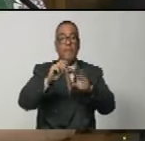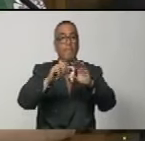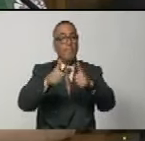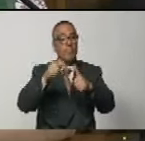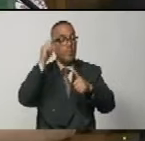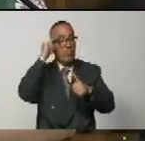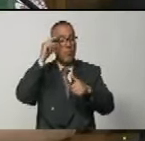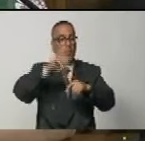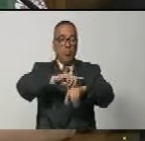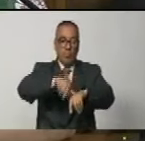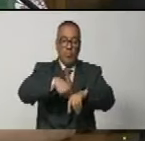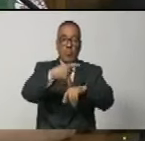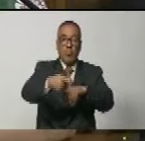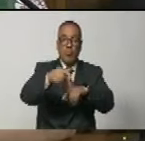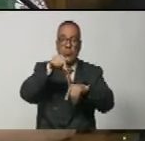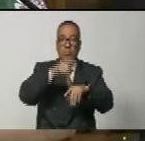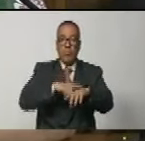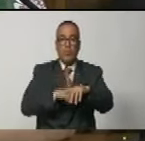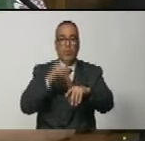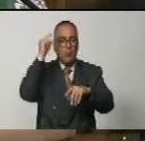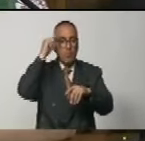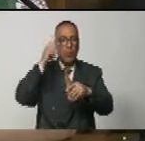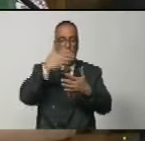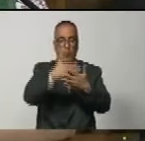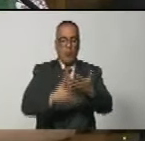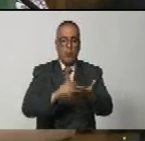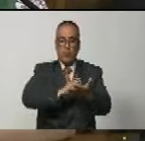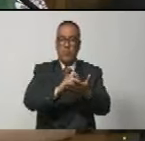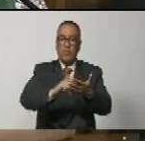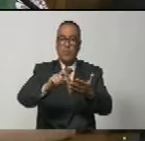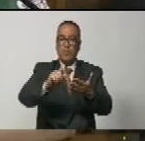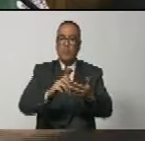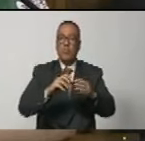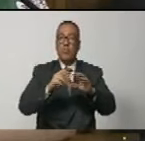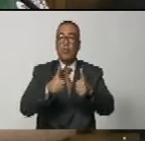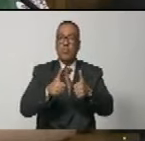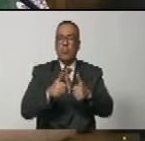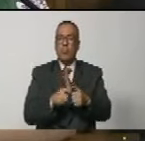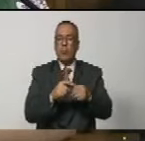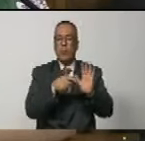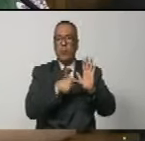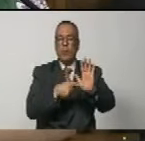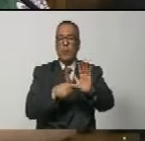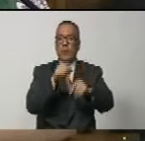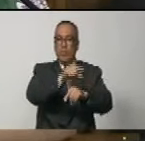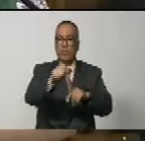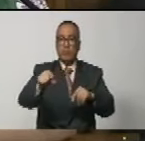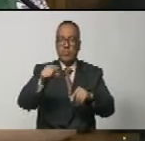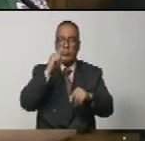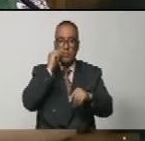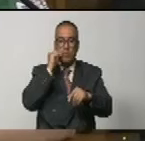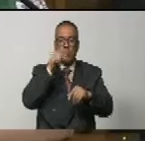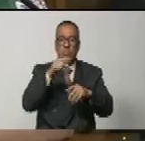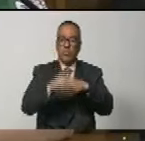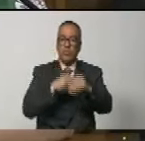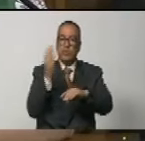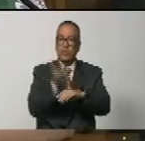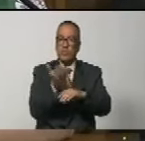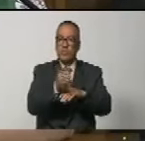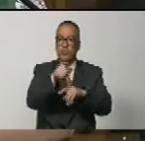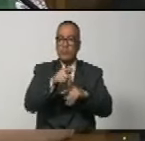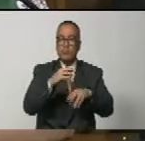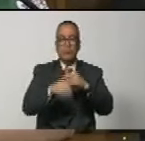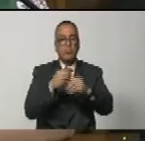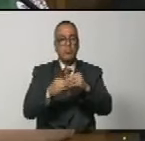días siguientes, contados a partir de la fecha de emisión del acta de apertura, a la presunta infractora o presunto infractor de